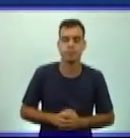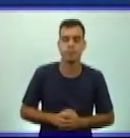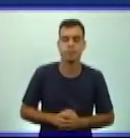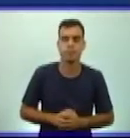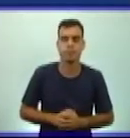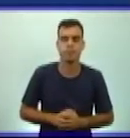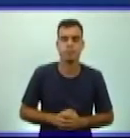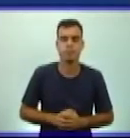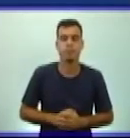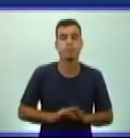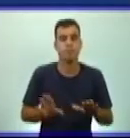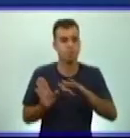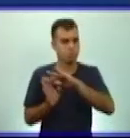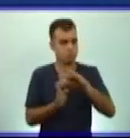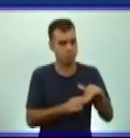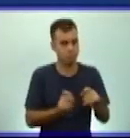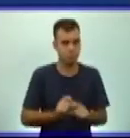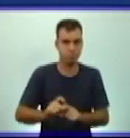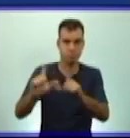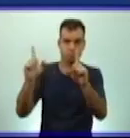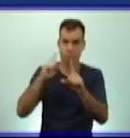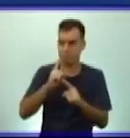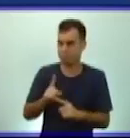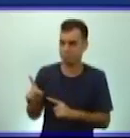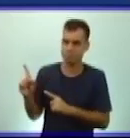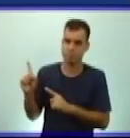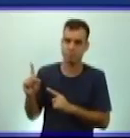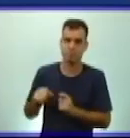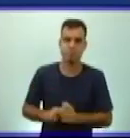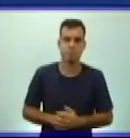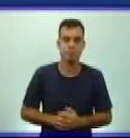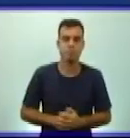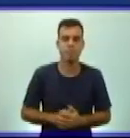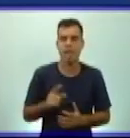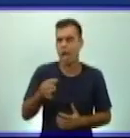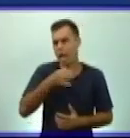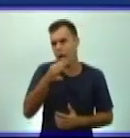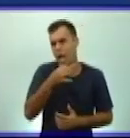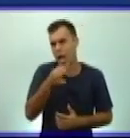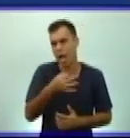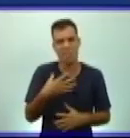Bien, vamos entonces a la siguiente diapositiva, o dar paso a la siguiente diapositiva, donde vamos a explicar